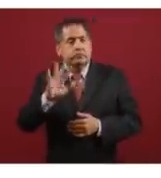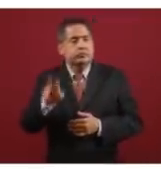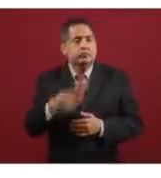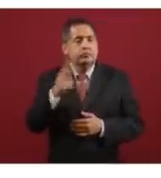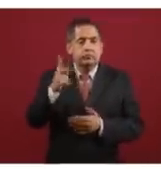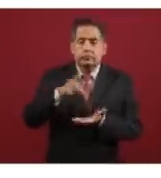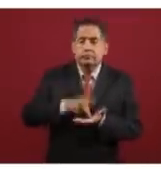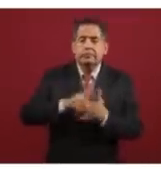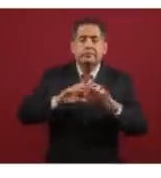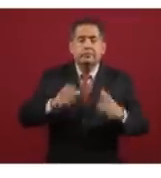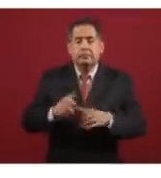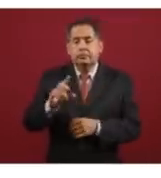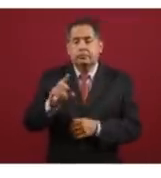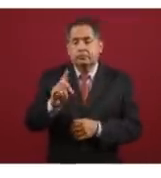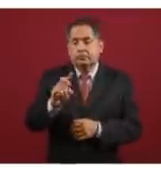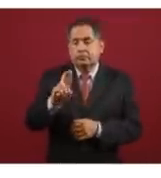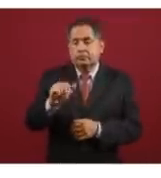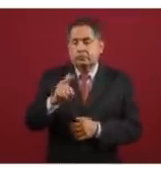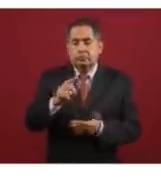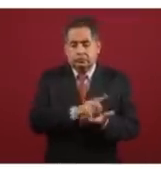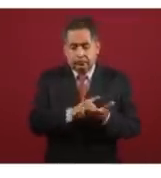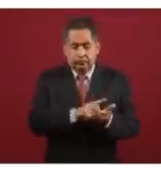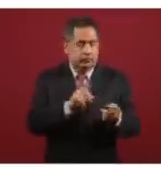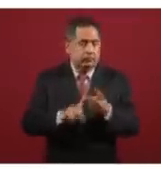59.952 kilogramos de droga y